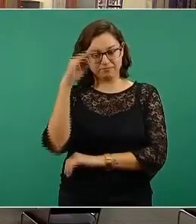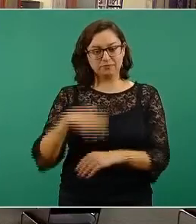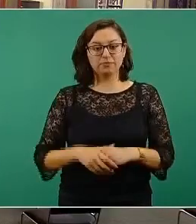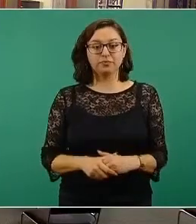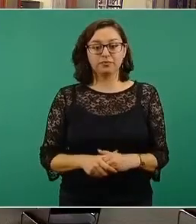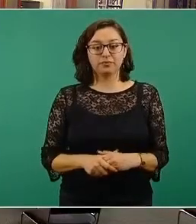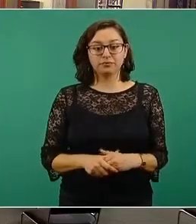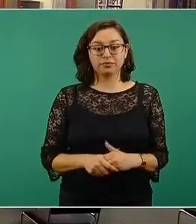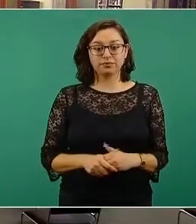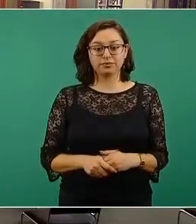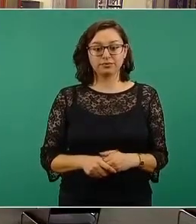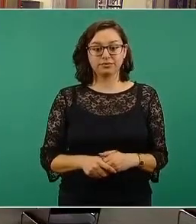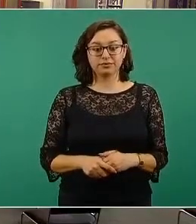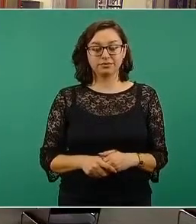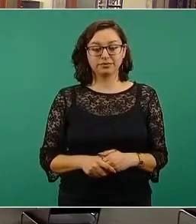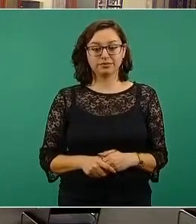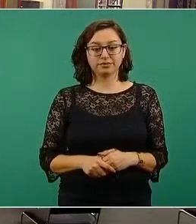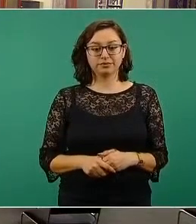Pues ya no.